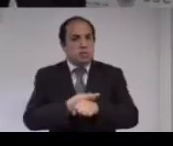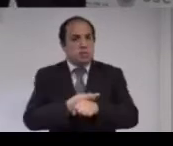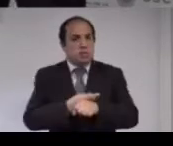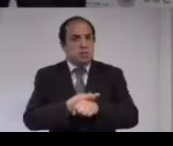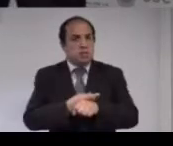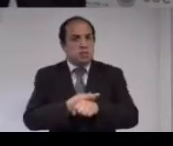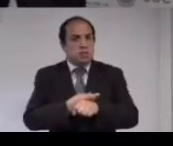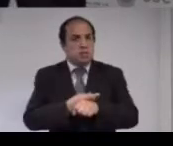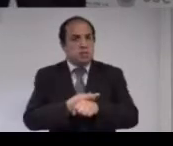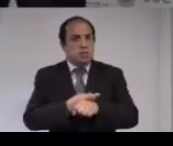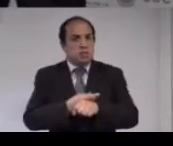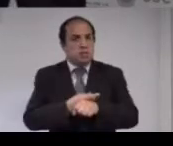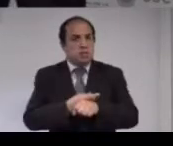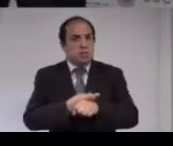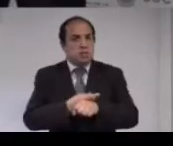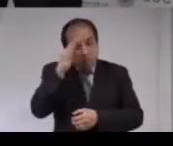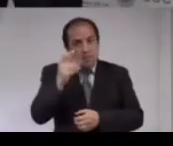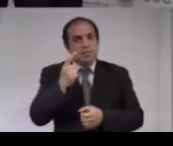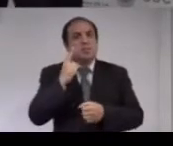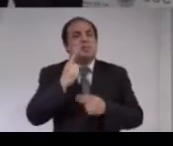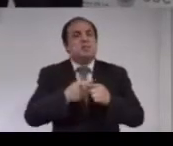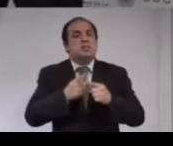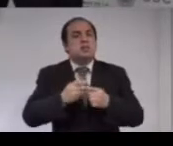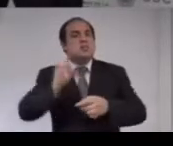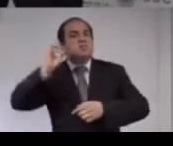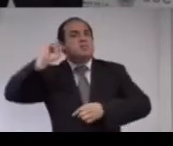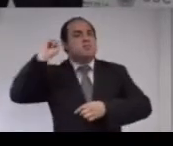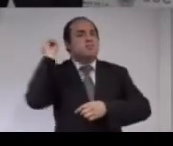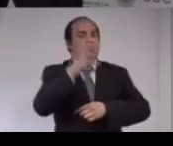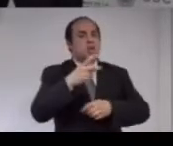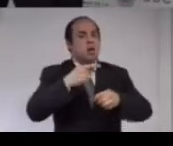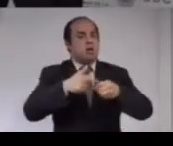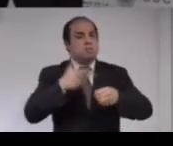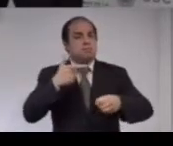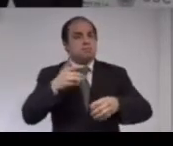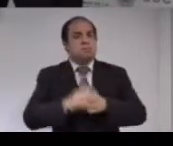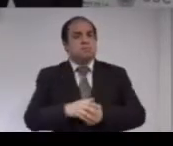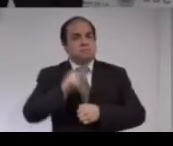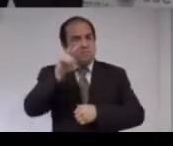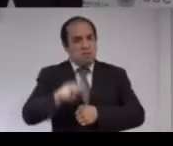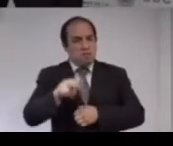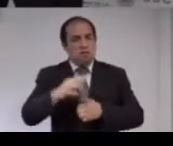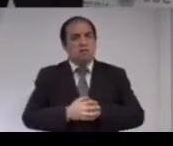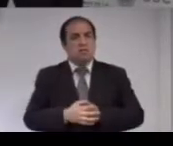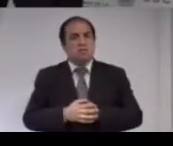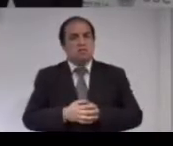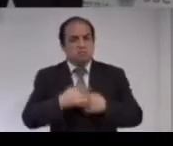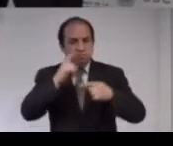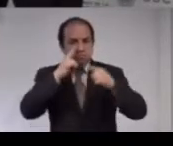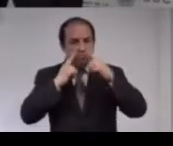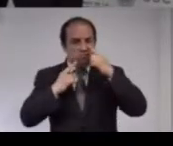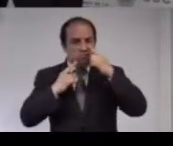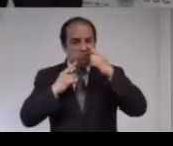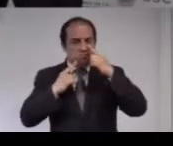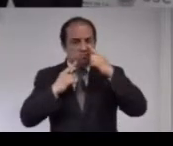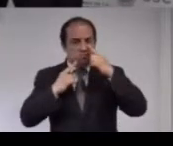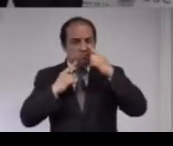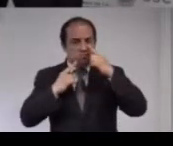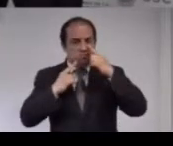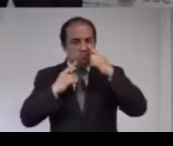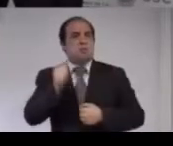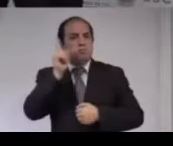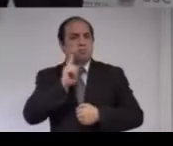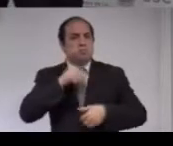quiero preguntarles si ustedes saben quiénes lanzaron entonces estos gases que en efecto picaban los ojos, que eran dañinos a las manifestantes.